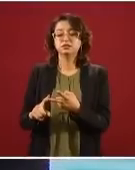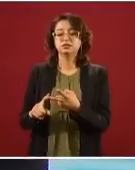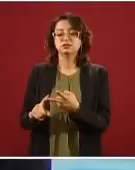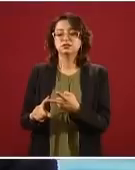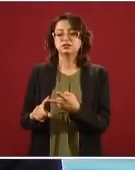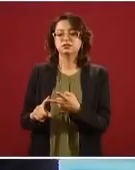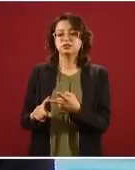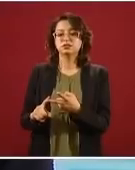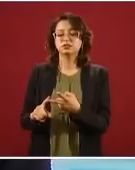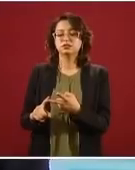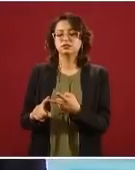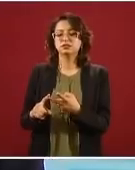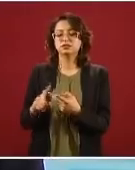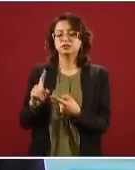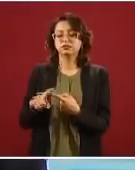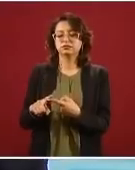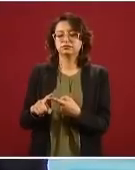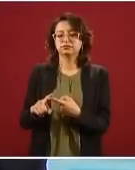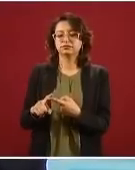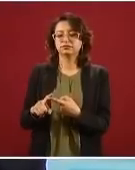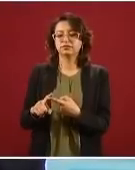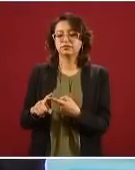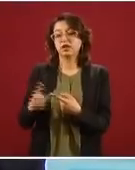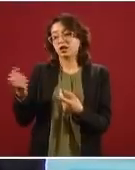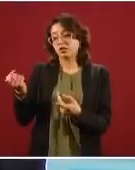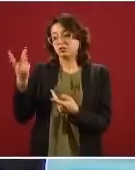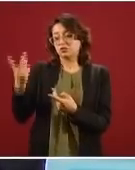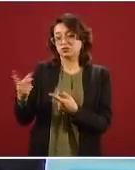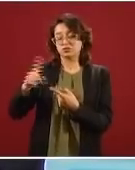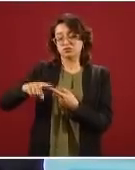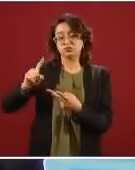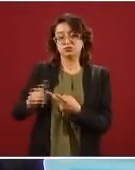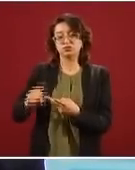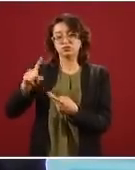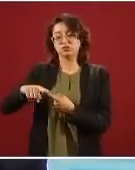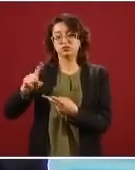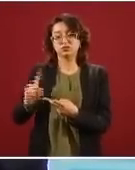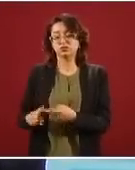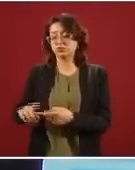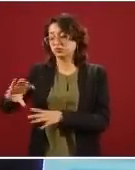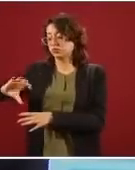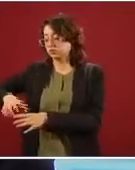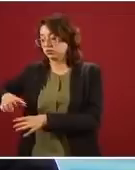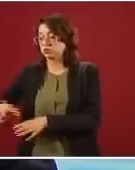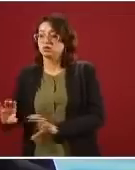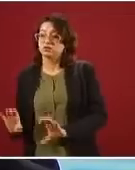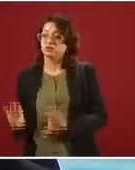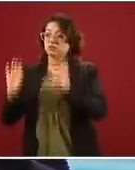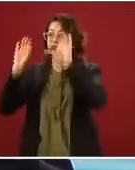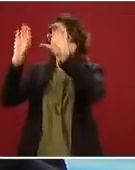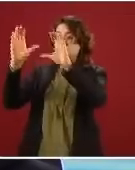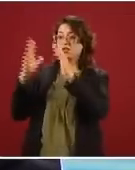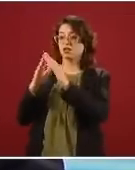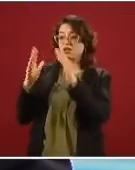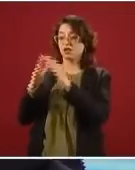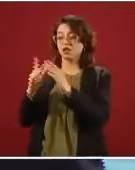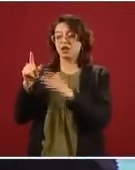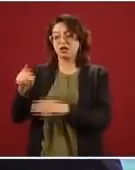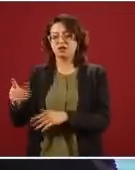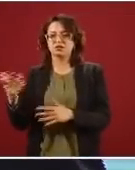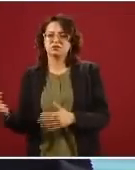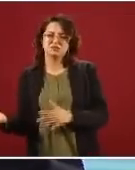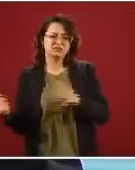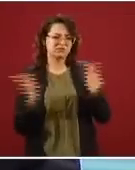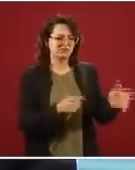en Pátzcuaro y en… Ah, los dos son en Pátzcuaro para cilindros y tanques estacionarios, que a los colimenses no